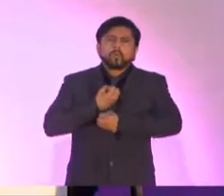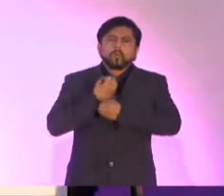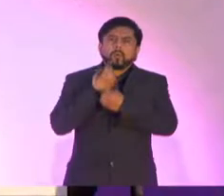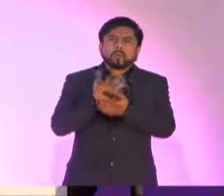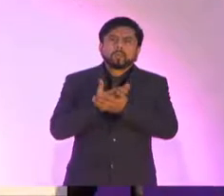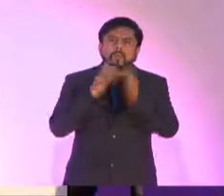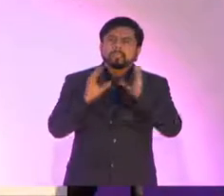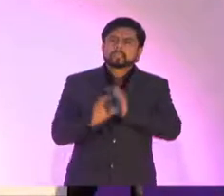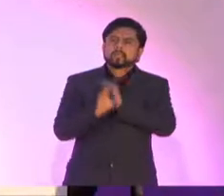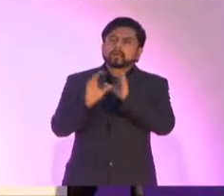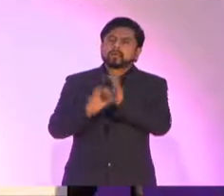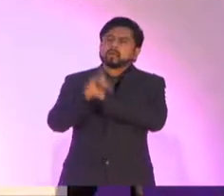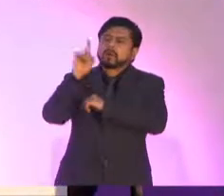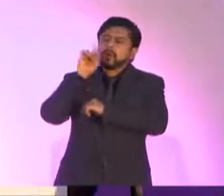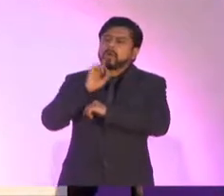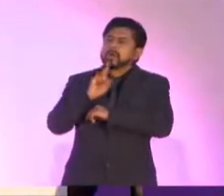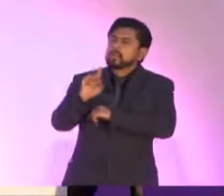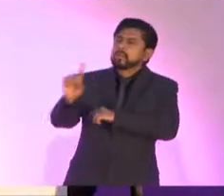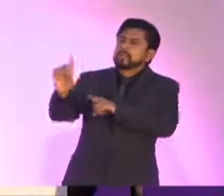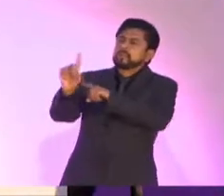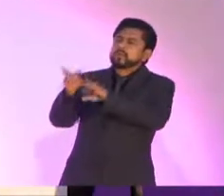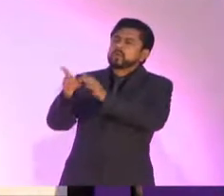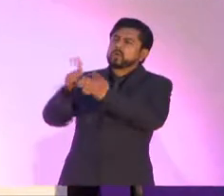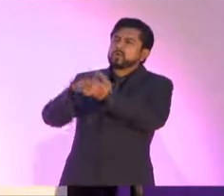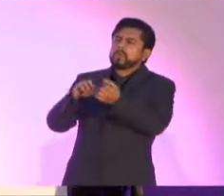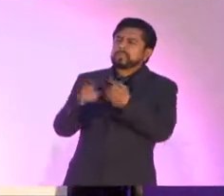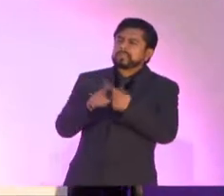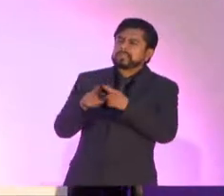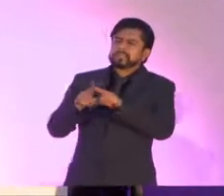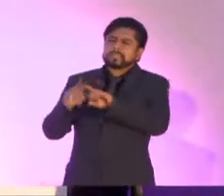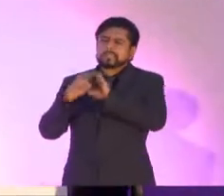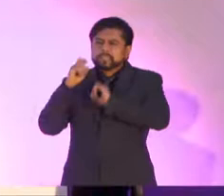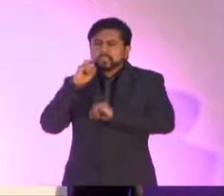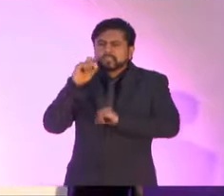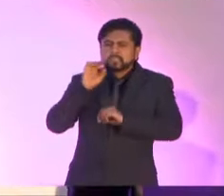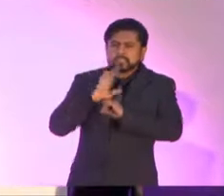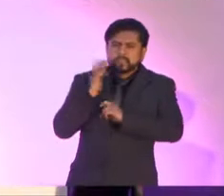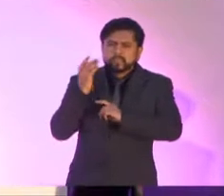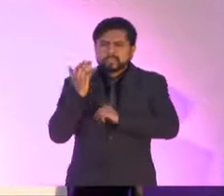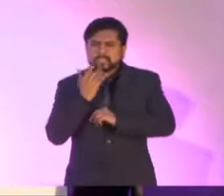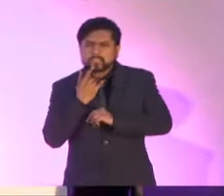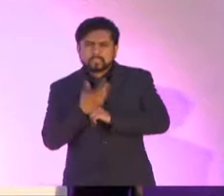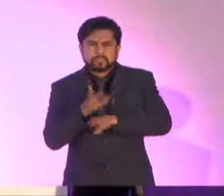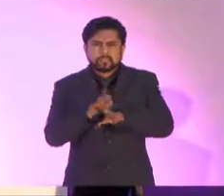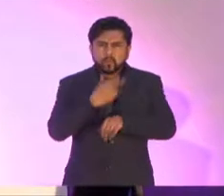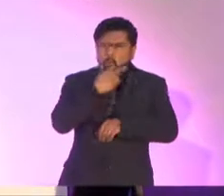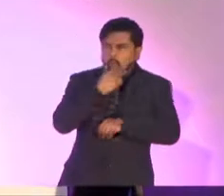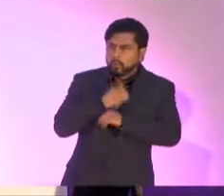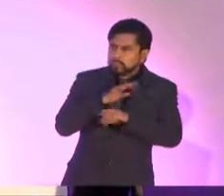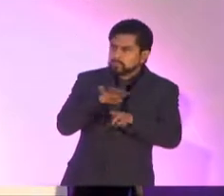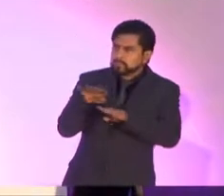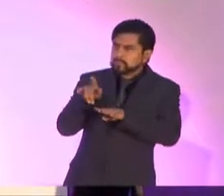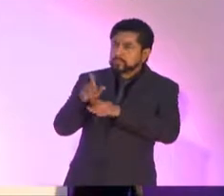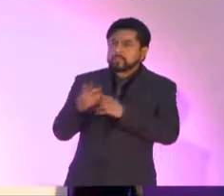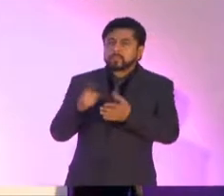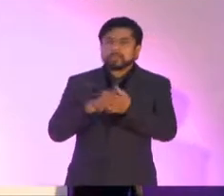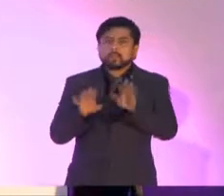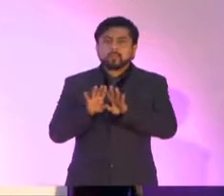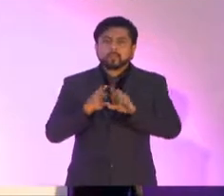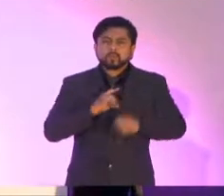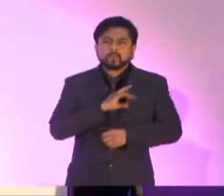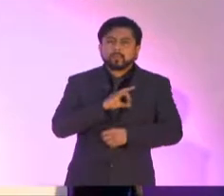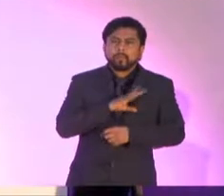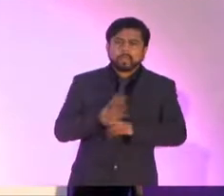las humedades, las perversiones y las bocas entreabiertas con el placer de los hombres, y los comparten sin miedo,